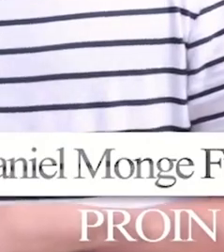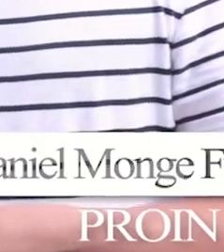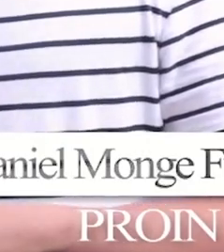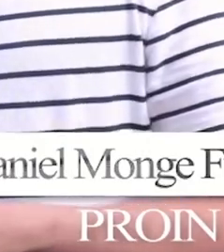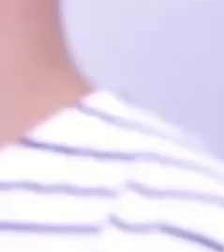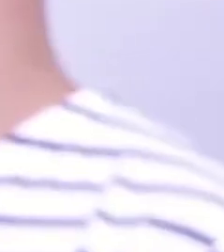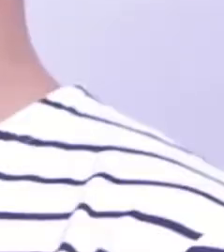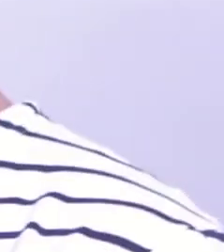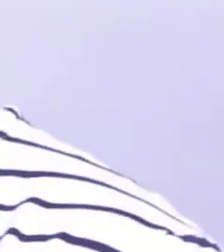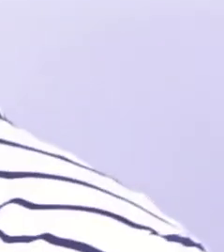¡Gracias!